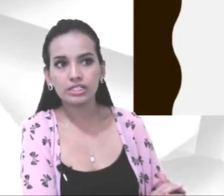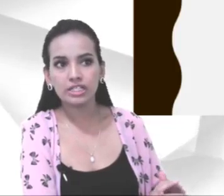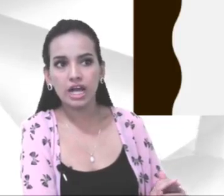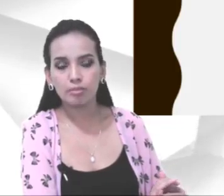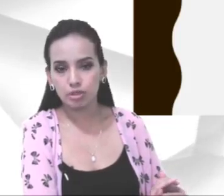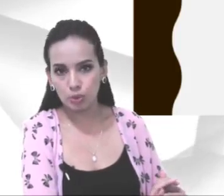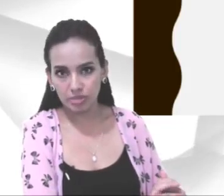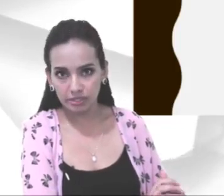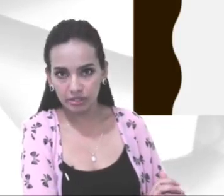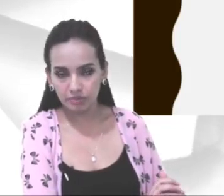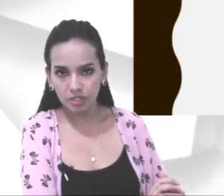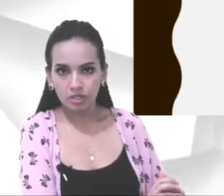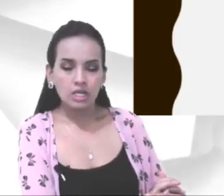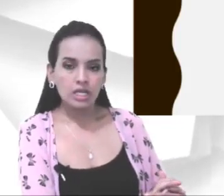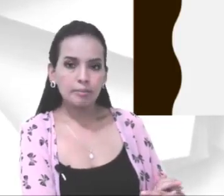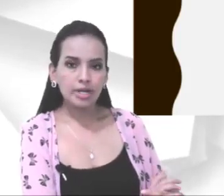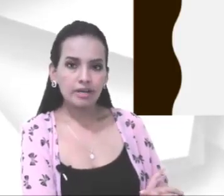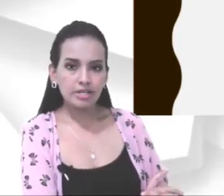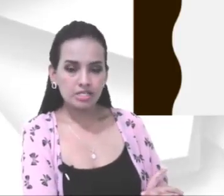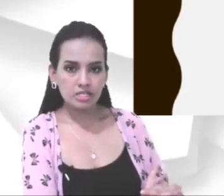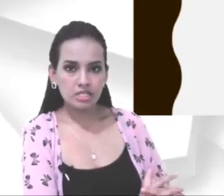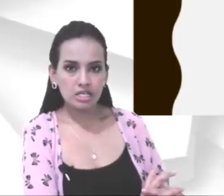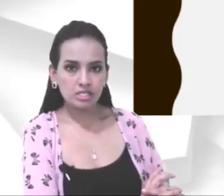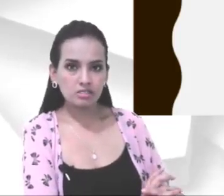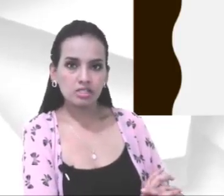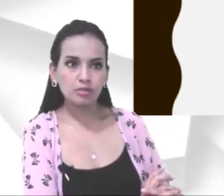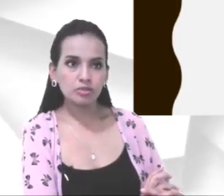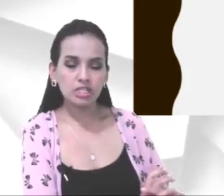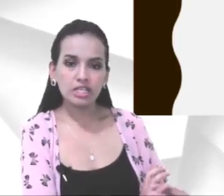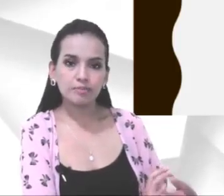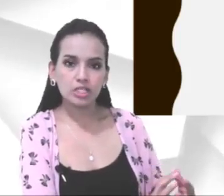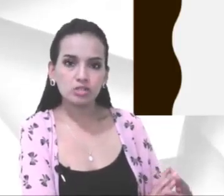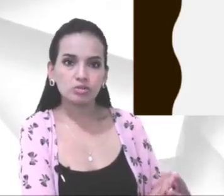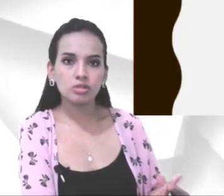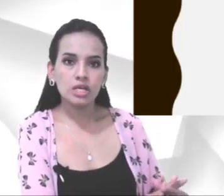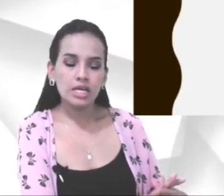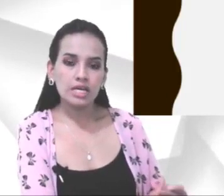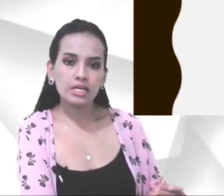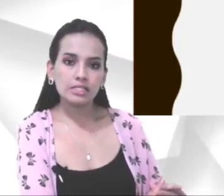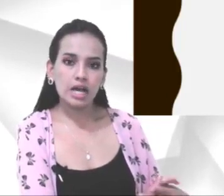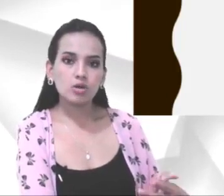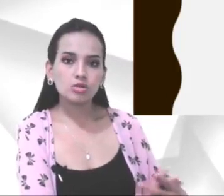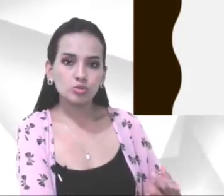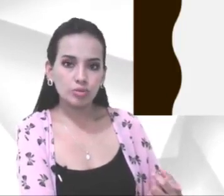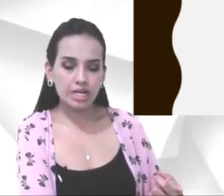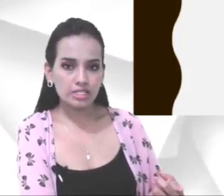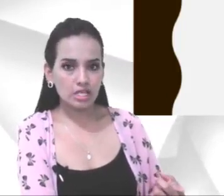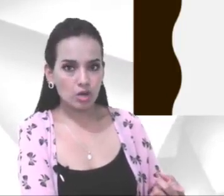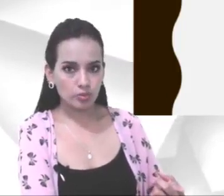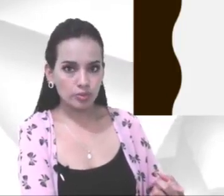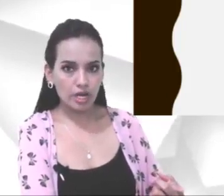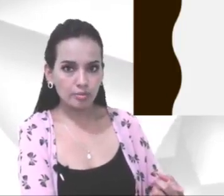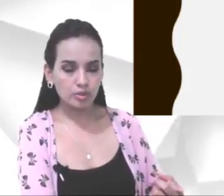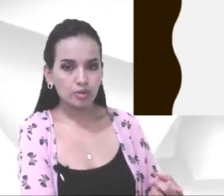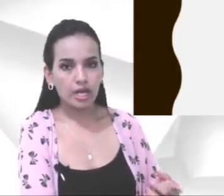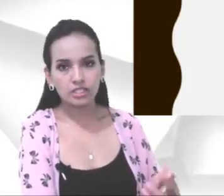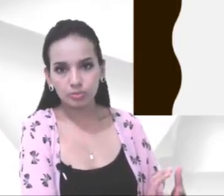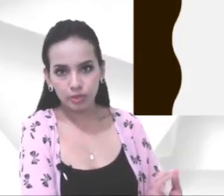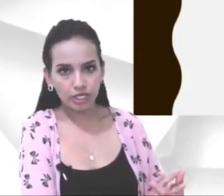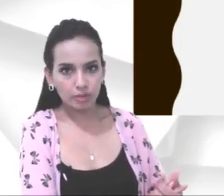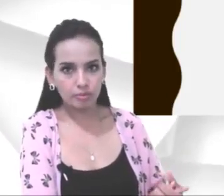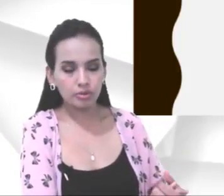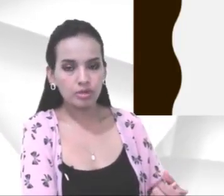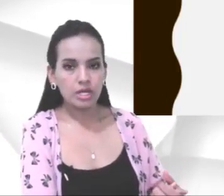biológicas al medio ambiente en palabras sencillas diremos que adaptación es acostumbrarse a un cambio